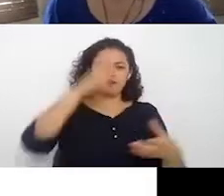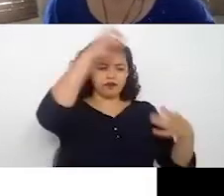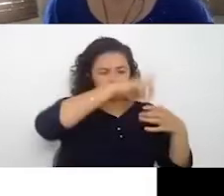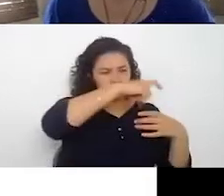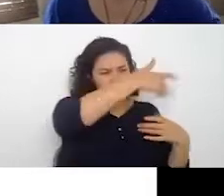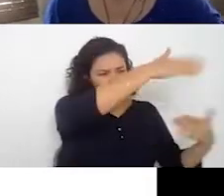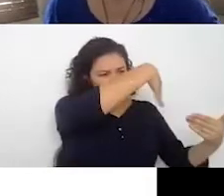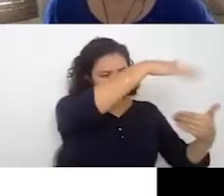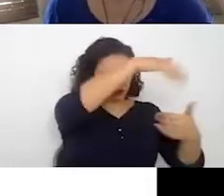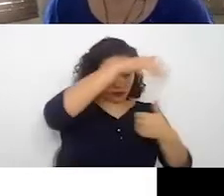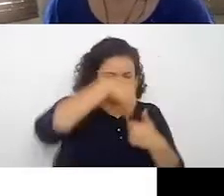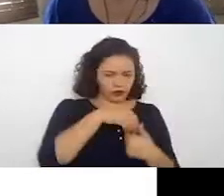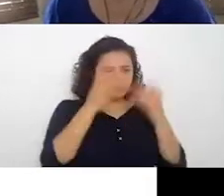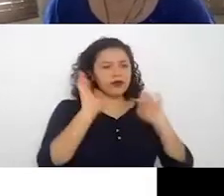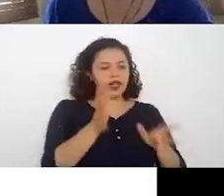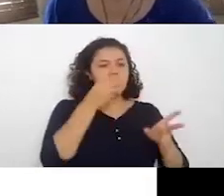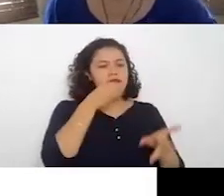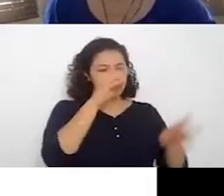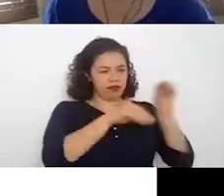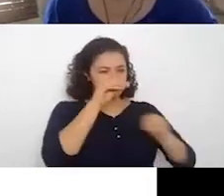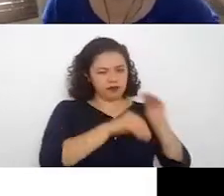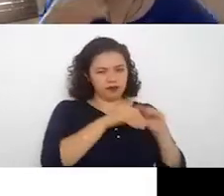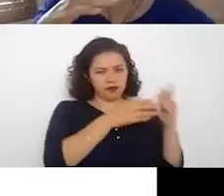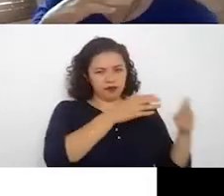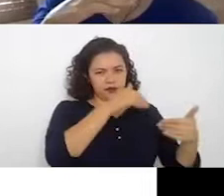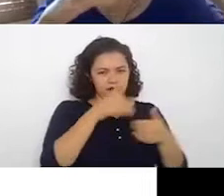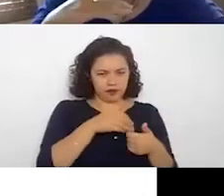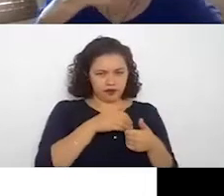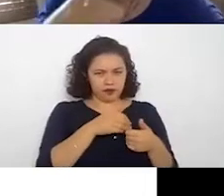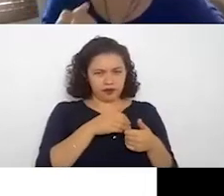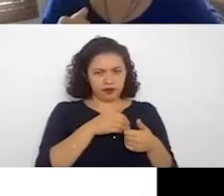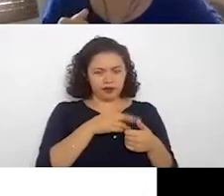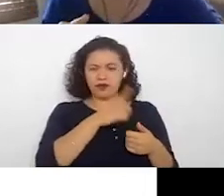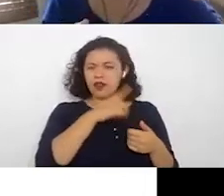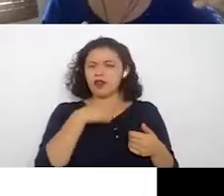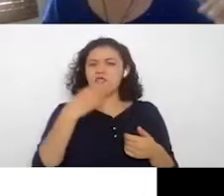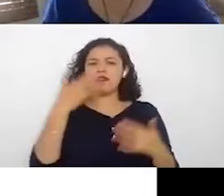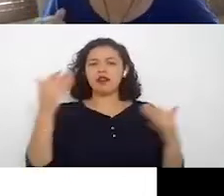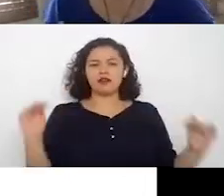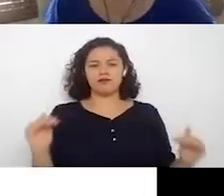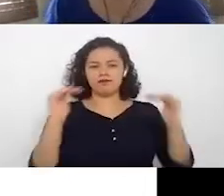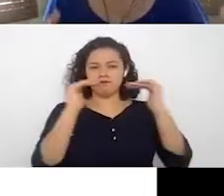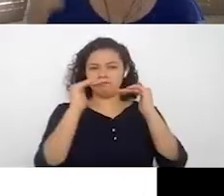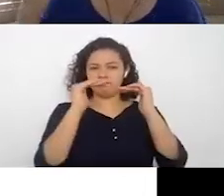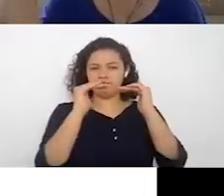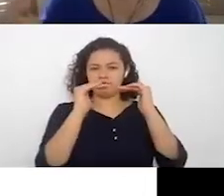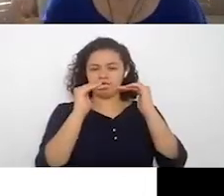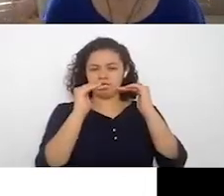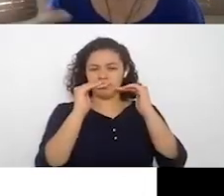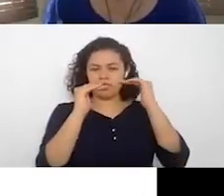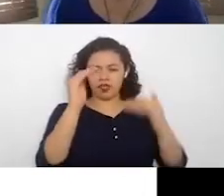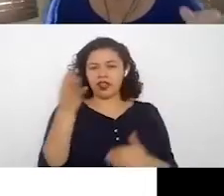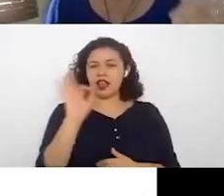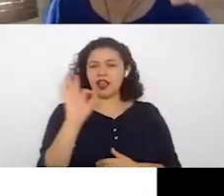recaudaciones programadas, y identificar que esté perfectamente el balance. Y recuerden que si se